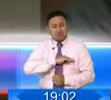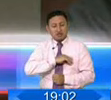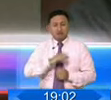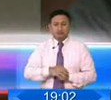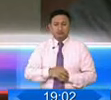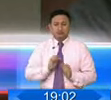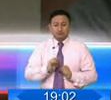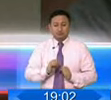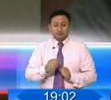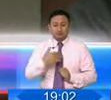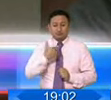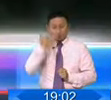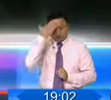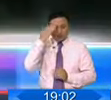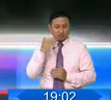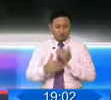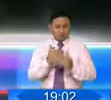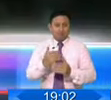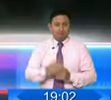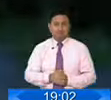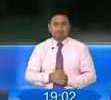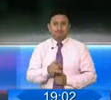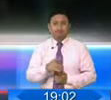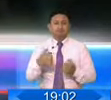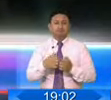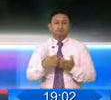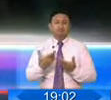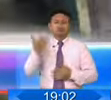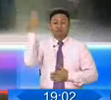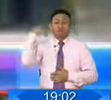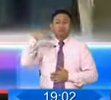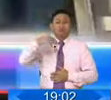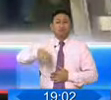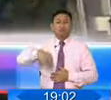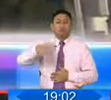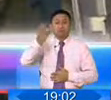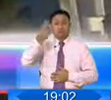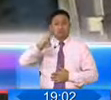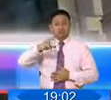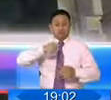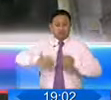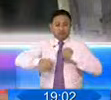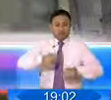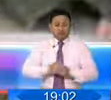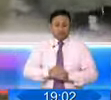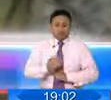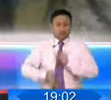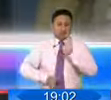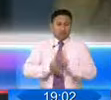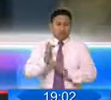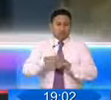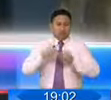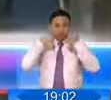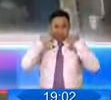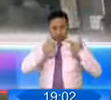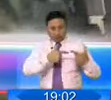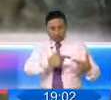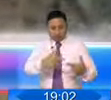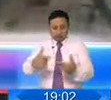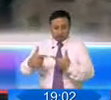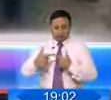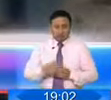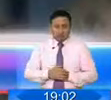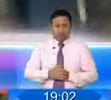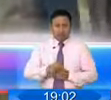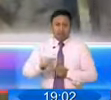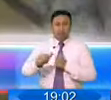luego sabemos los procedimientos a seguir. La patrulla se extravió el pasado miércoles 16 de mayo cuando salió a un operativo de reconocimiento de hitos en